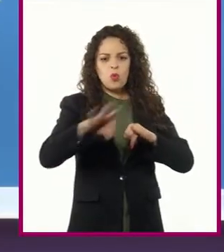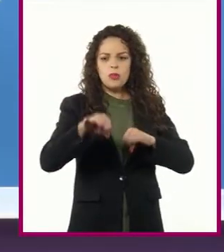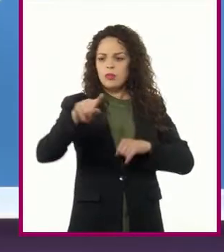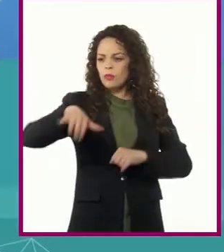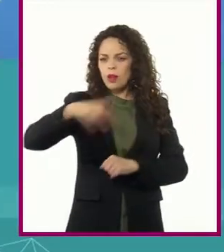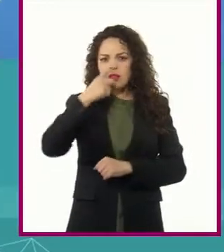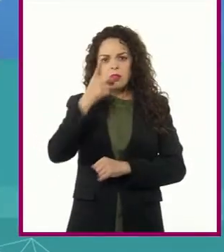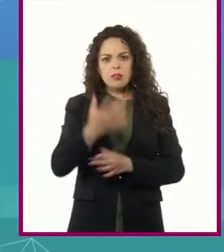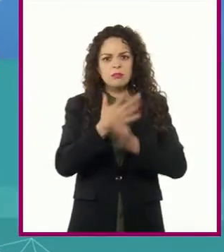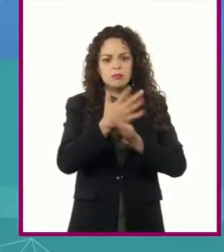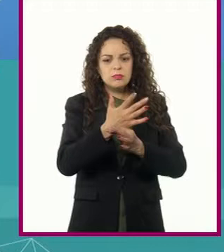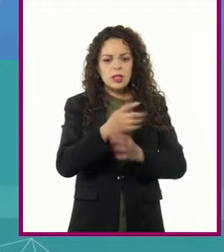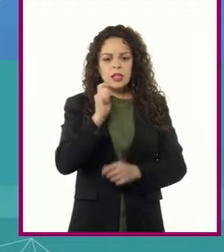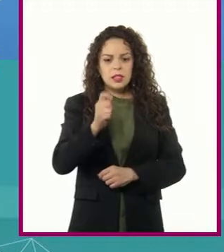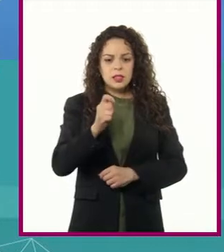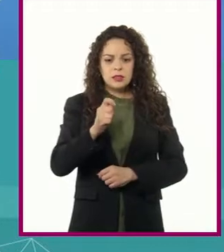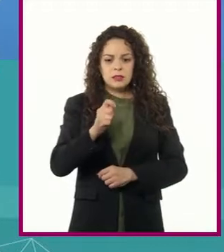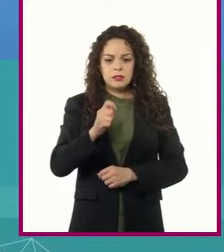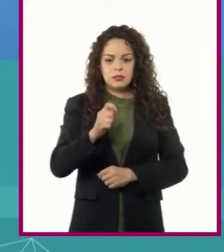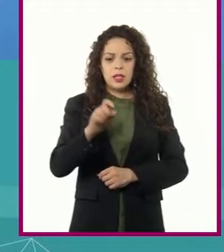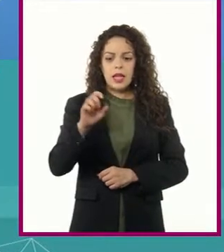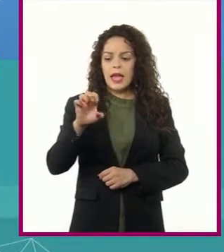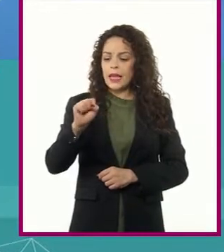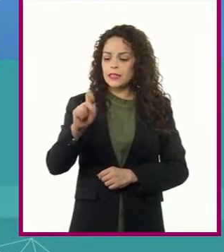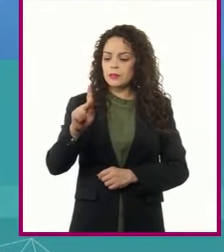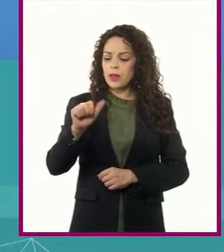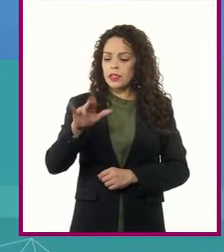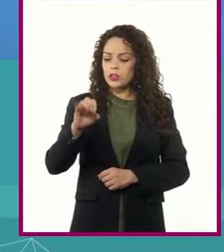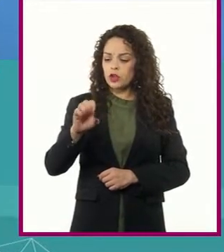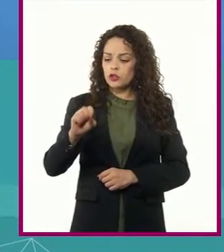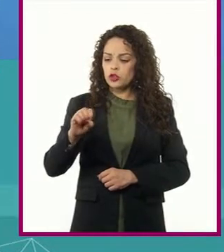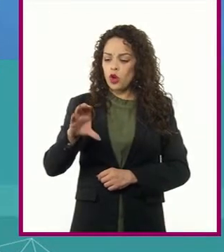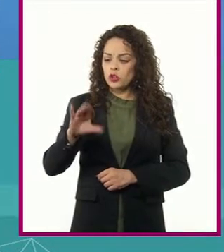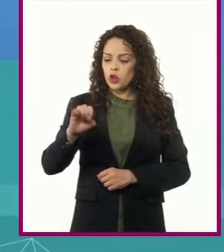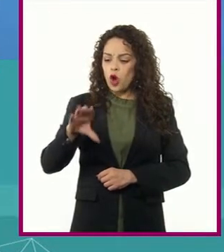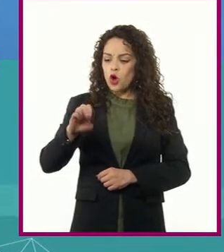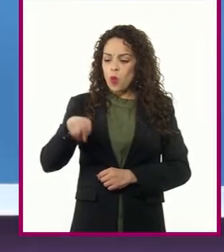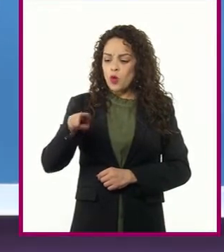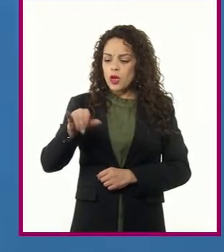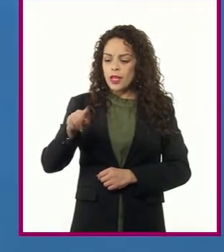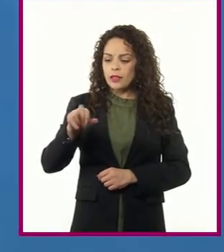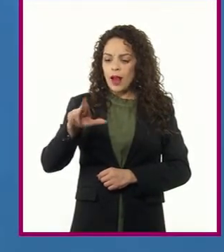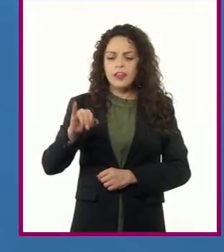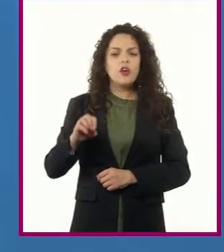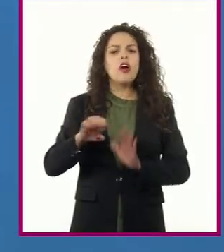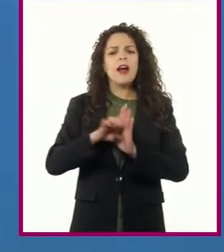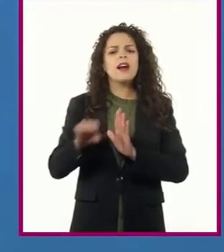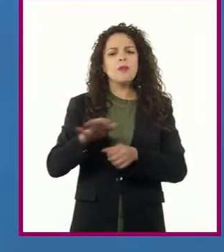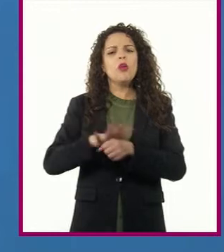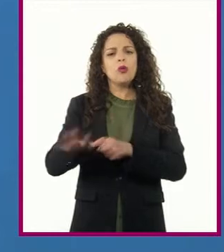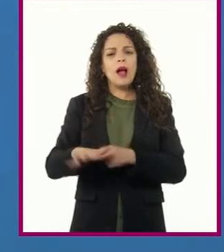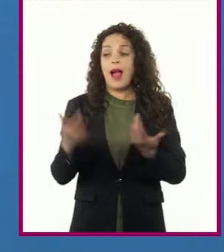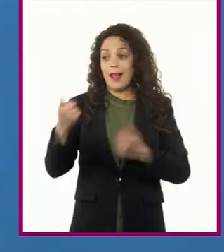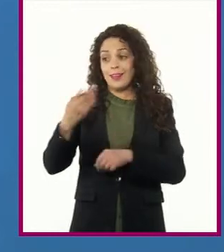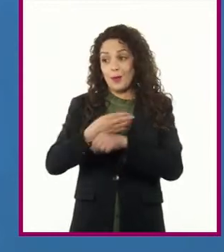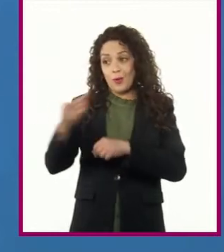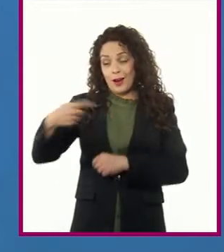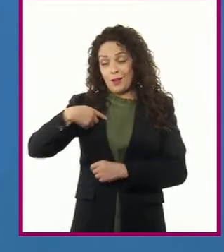mencionó, el espacio sociocomunitario. ¿Cuál podría ser un ejemplo de ello? Excelente pregunta,